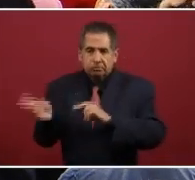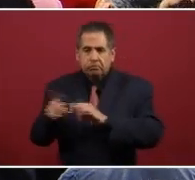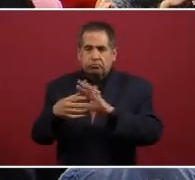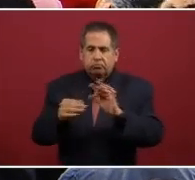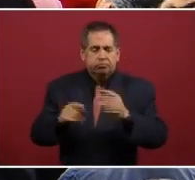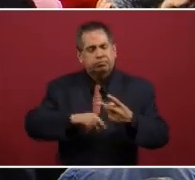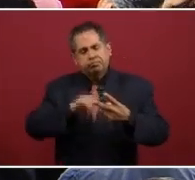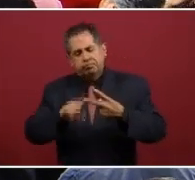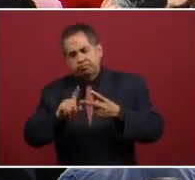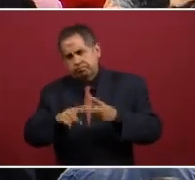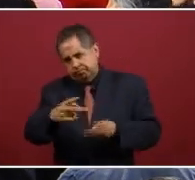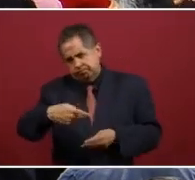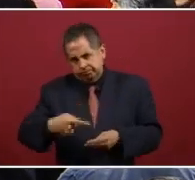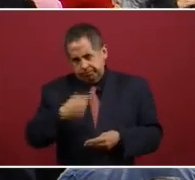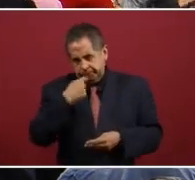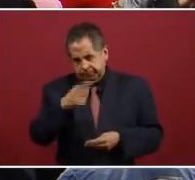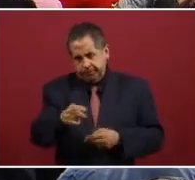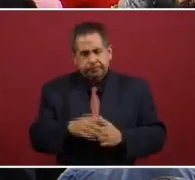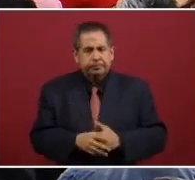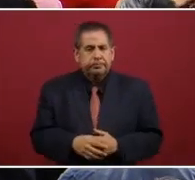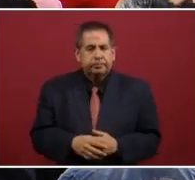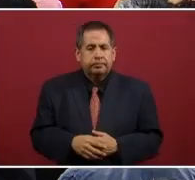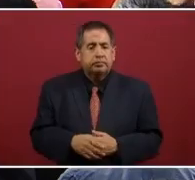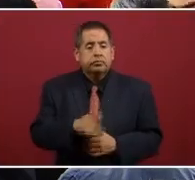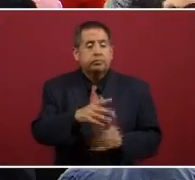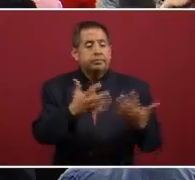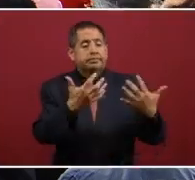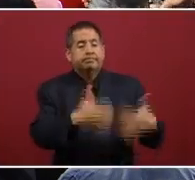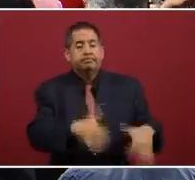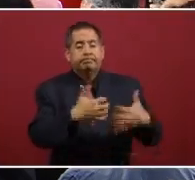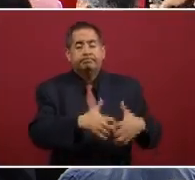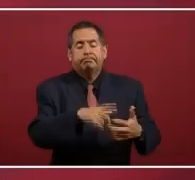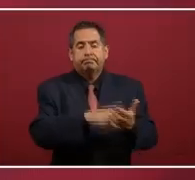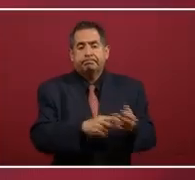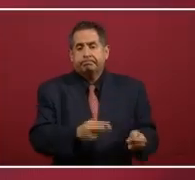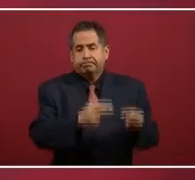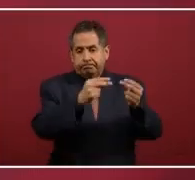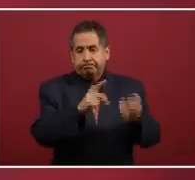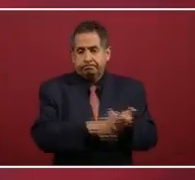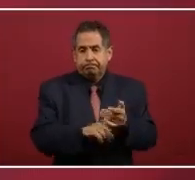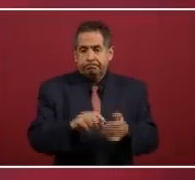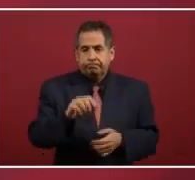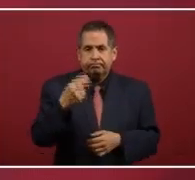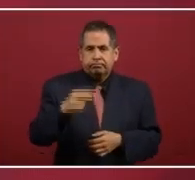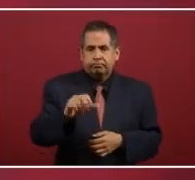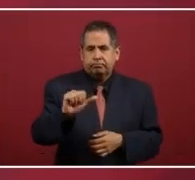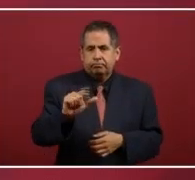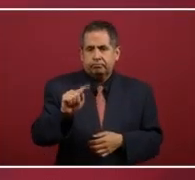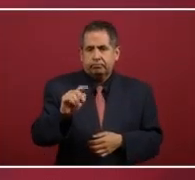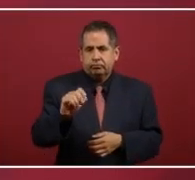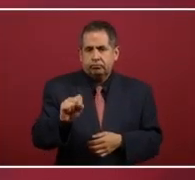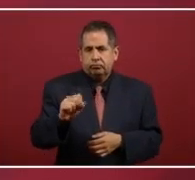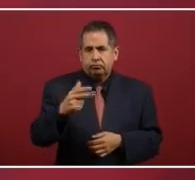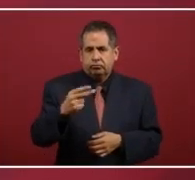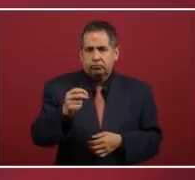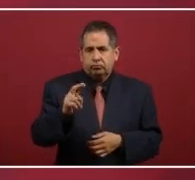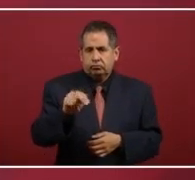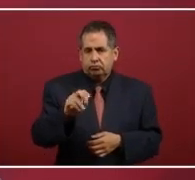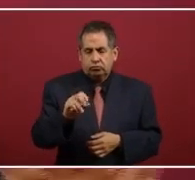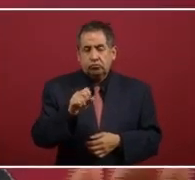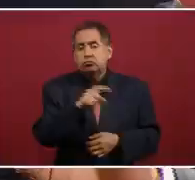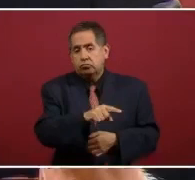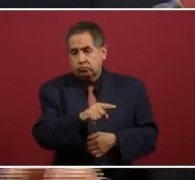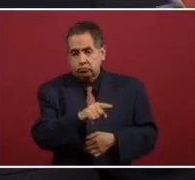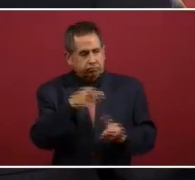de lo otro, hablaba yo de la empresa de Altos Hornos